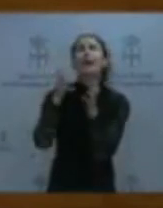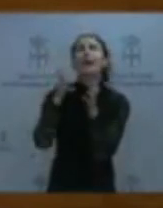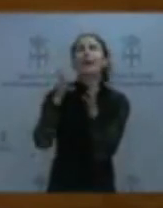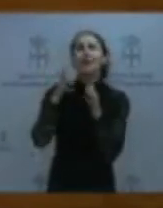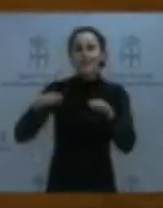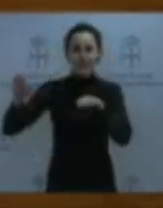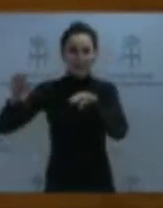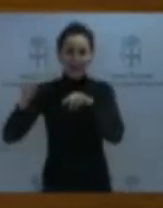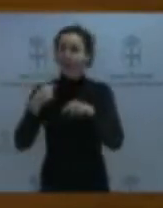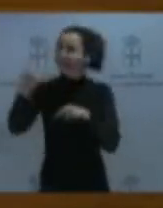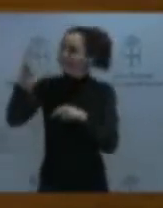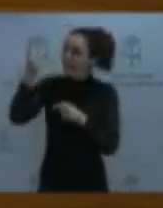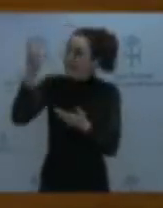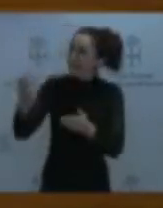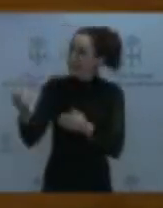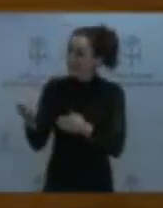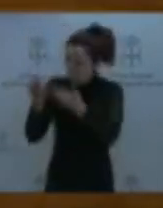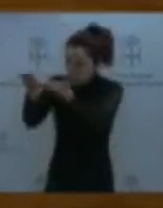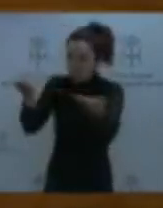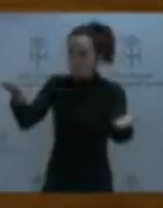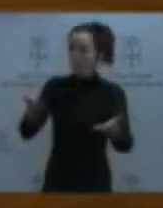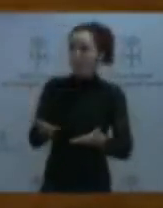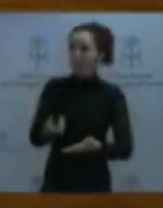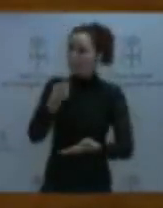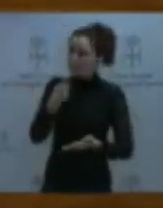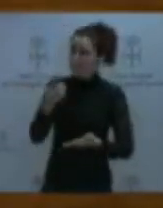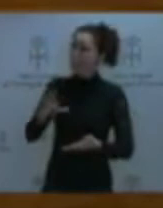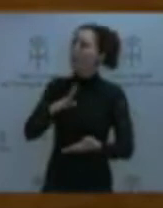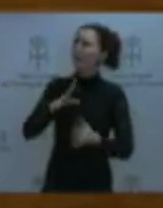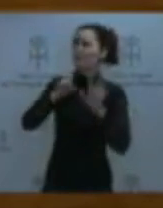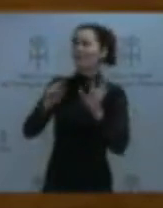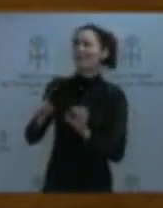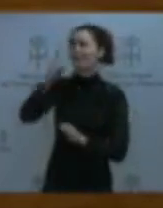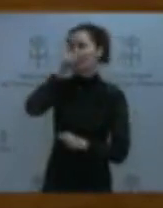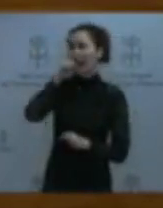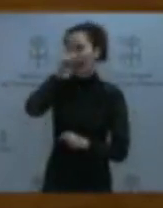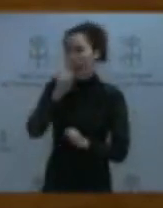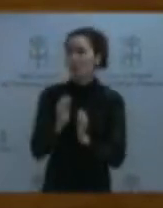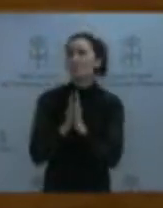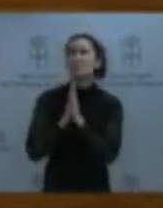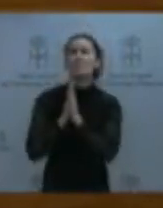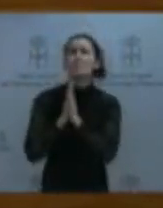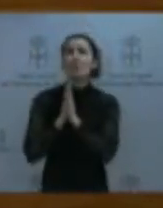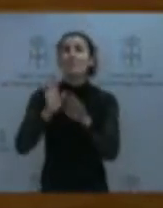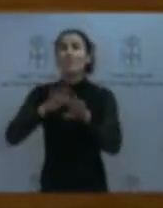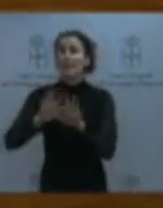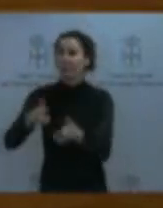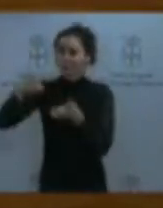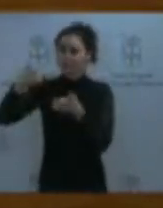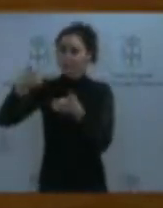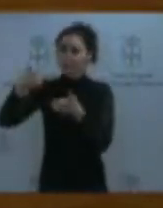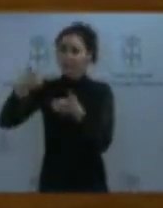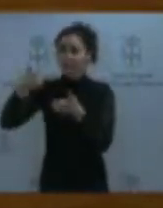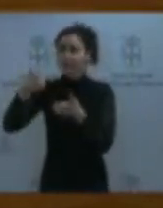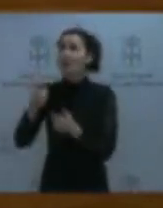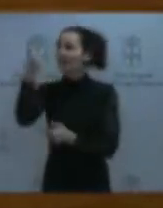le dijo a Dios, pero hombre, ¿por qué no le hacemos caso si lleva 60 años rezando para que le den el premio? Y la respuesta de